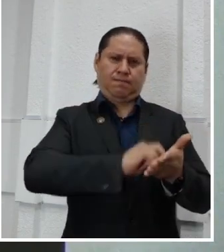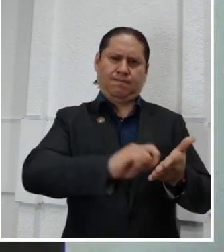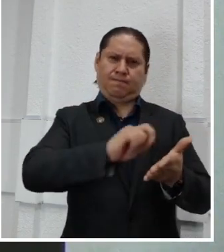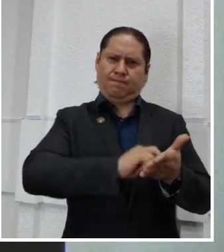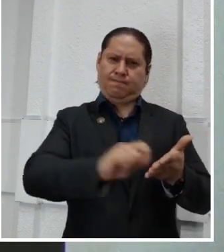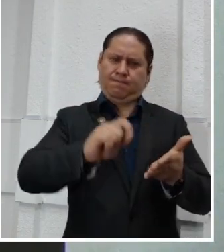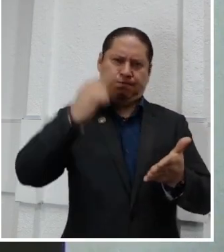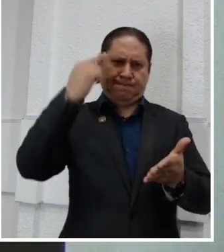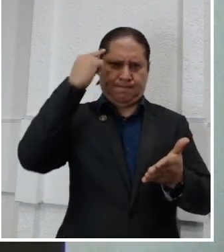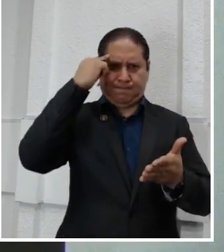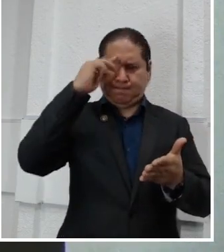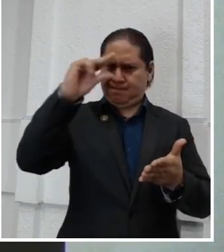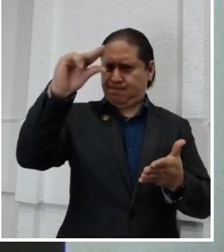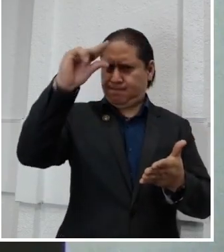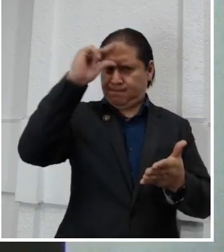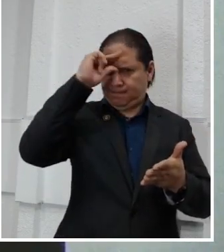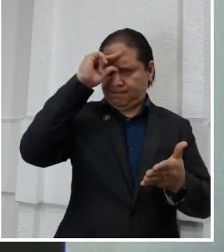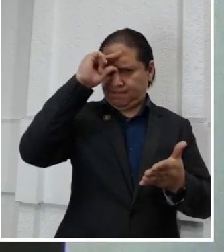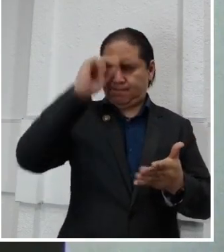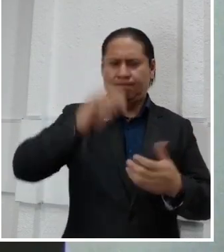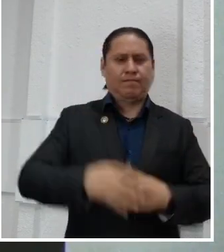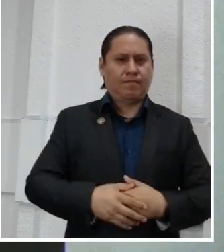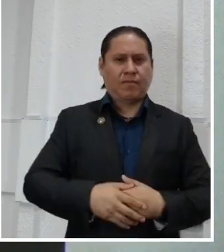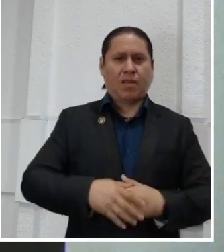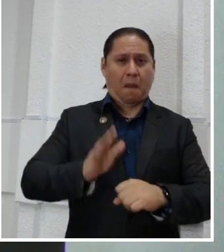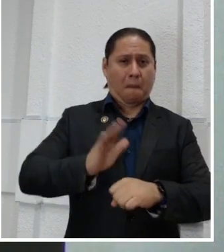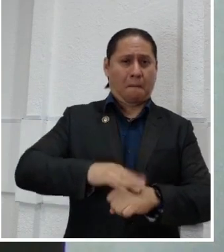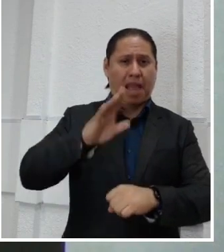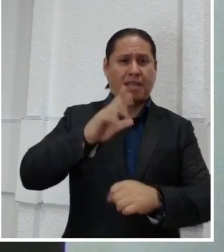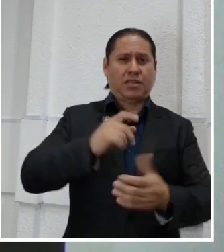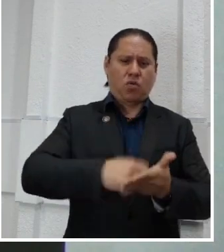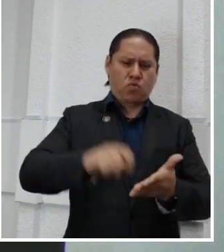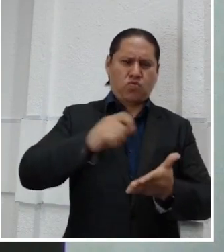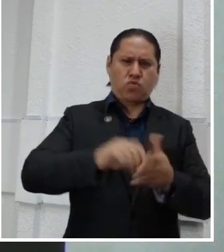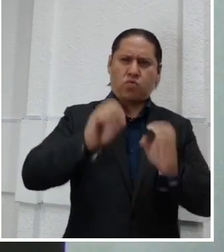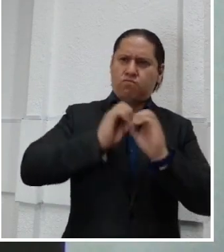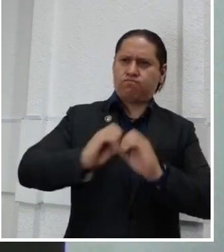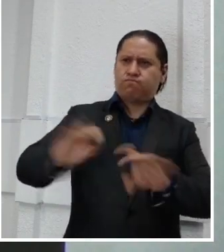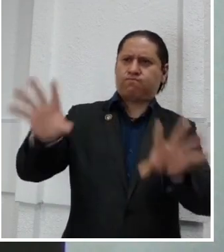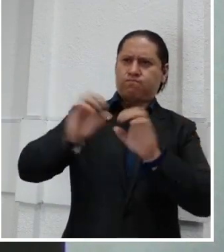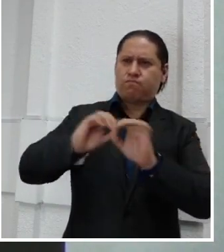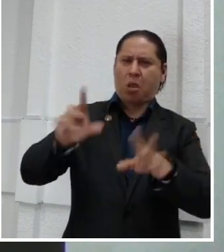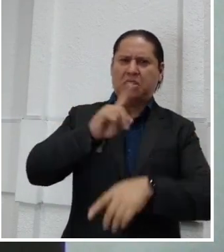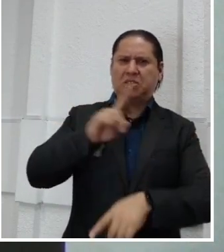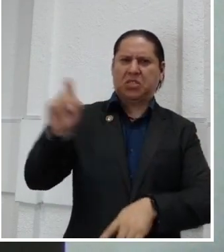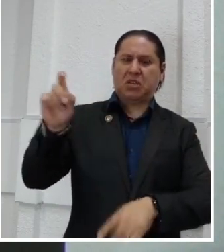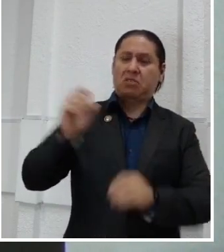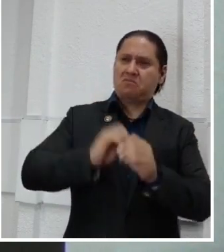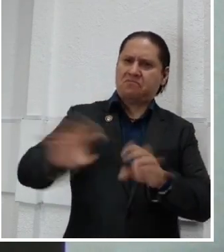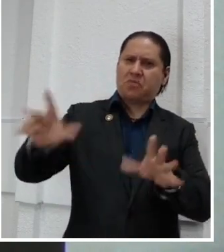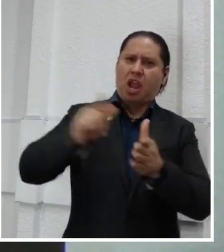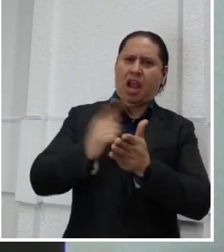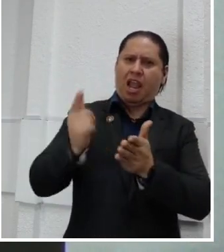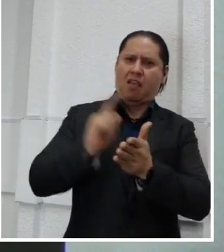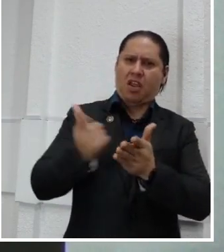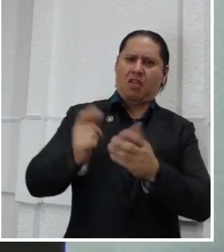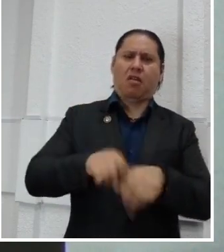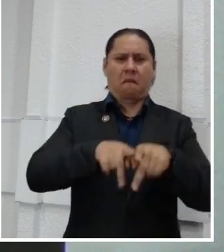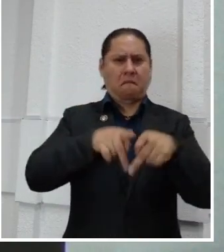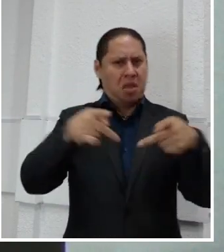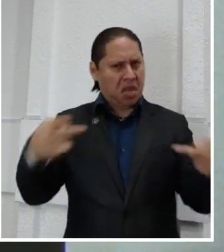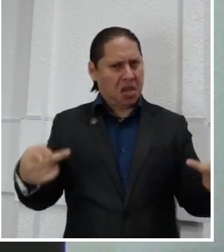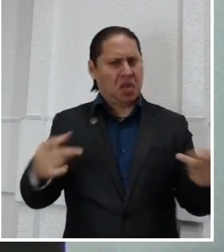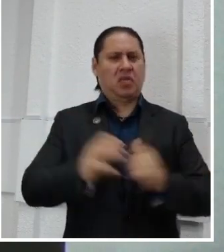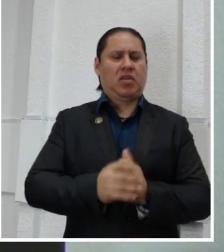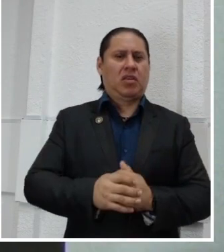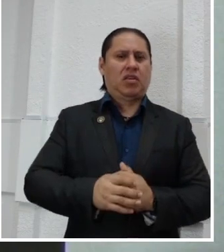prolífico, prodigioso. Realizó más de un centenar de publicaciones, entre las que destacan diversos artículos periodísticos